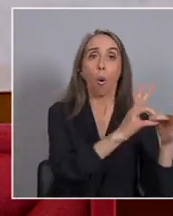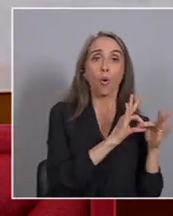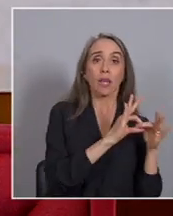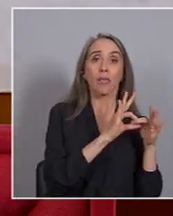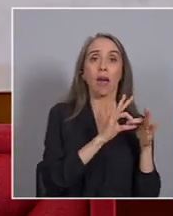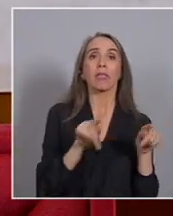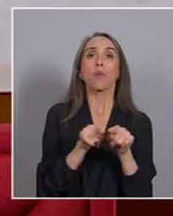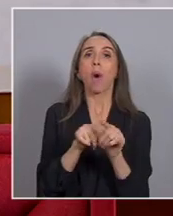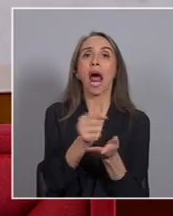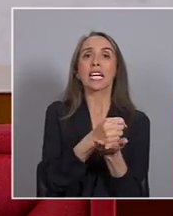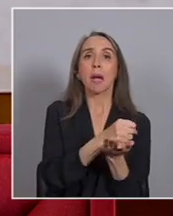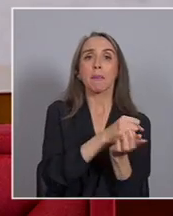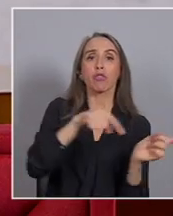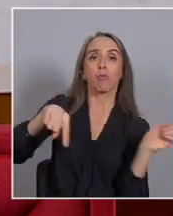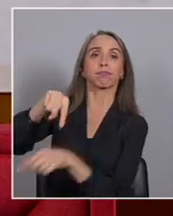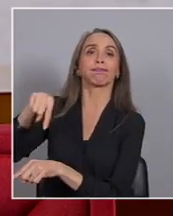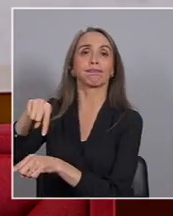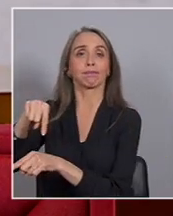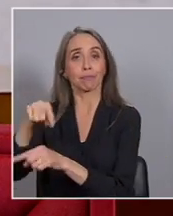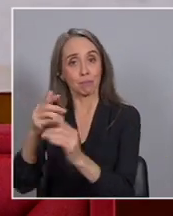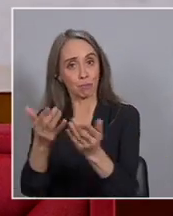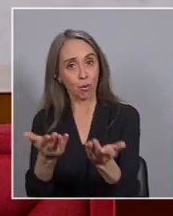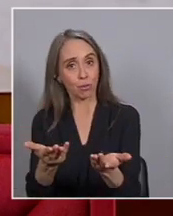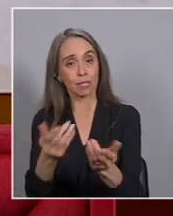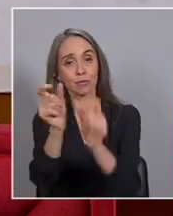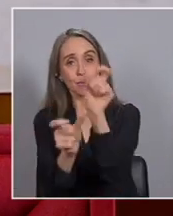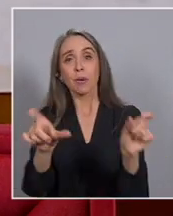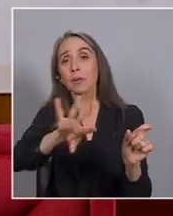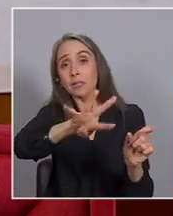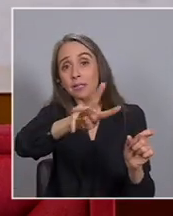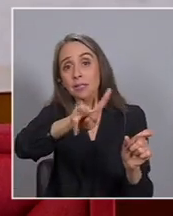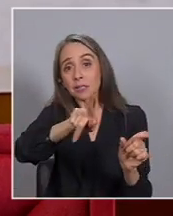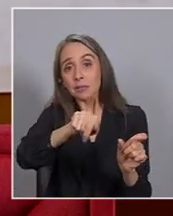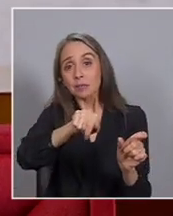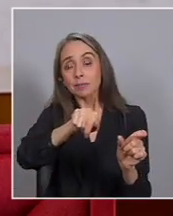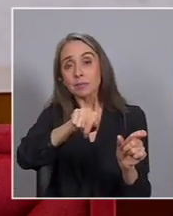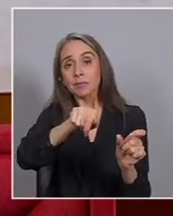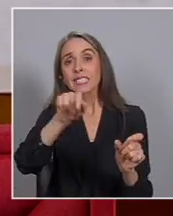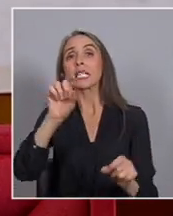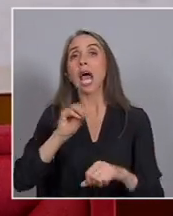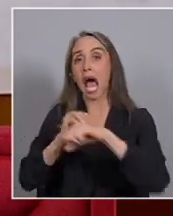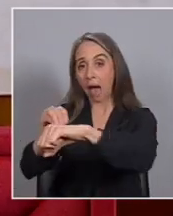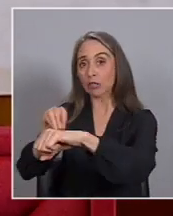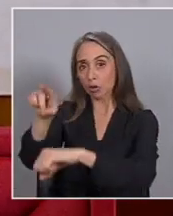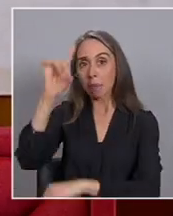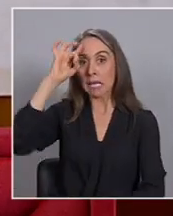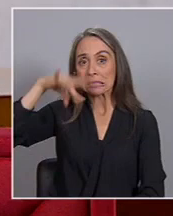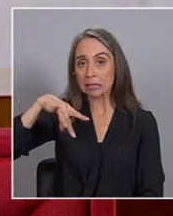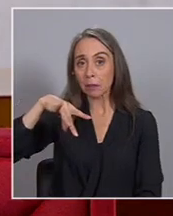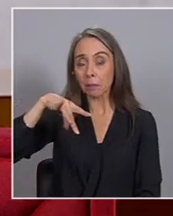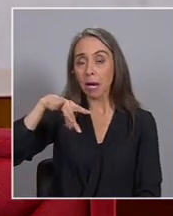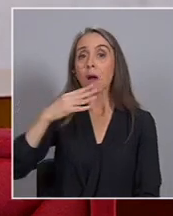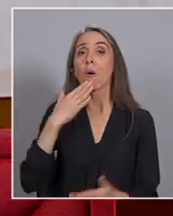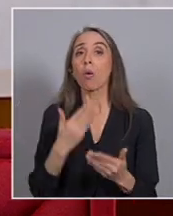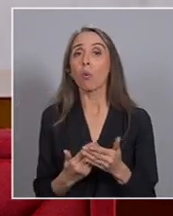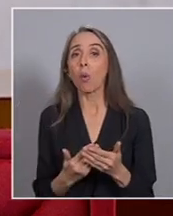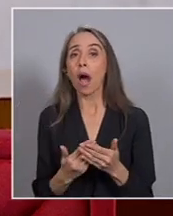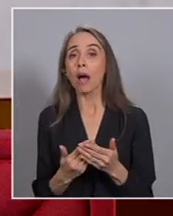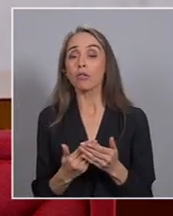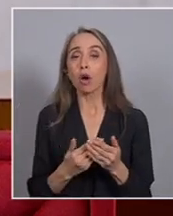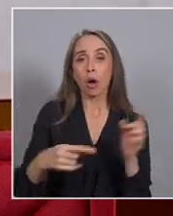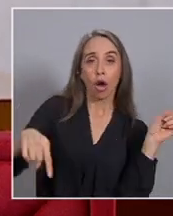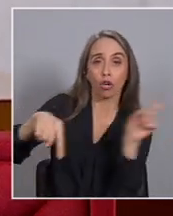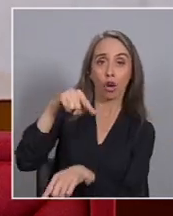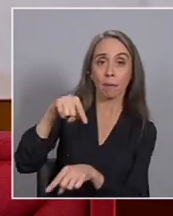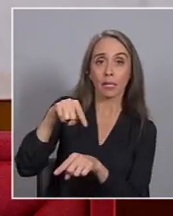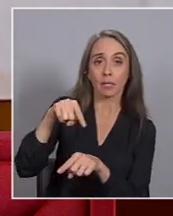antídoto. Por lo mismo, los delincuentes han de saber que cuando se trata de combatirlos